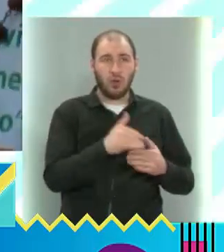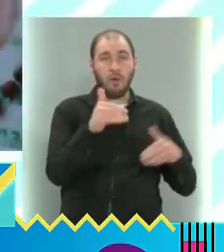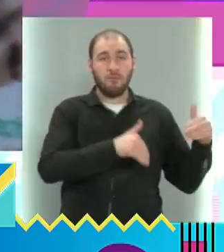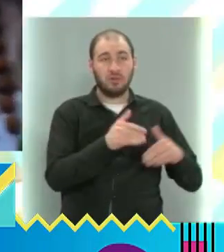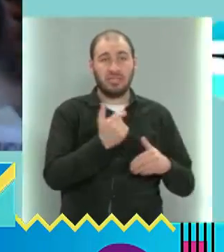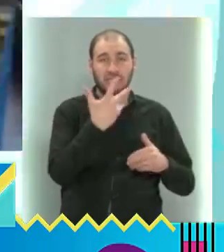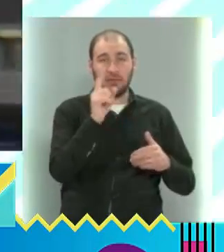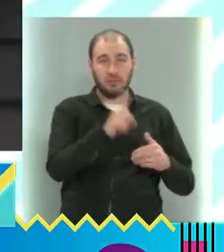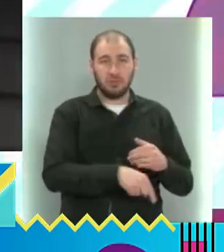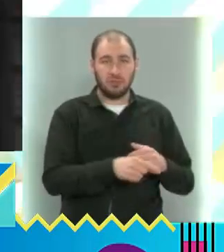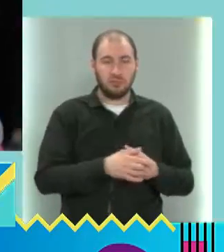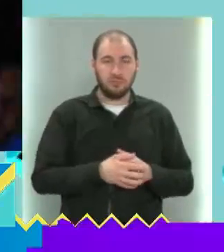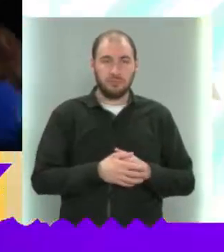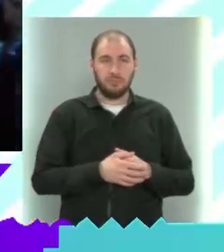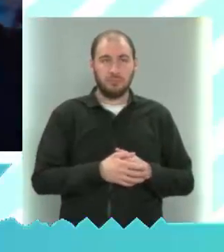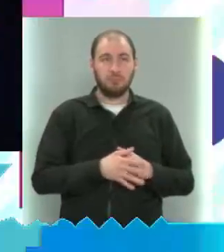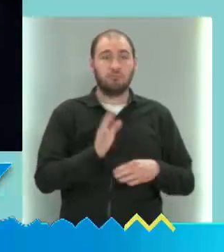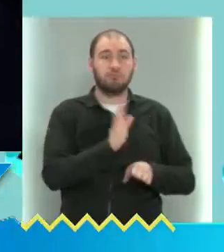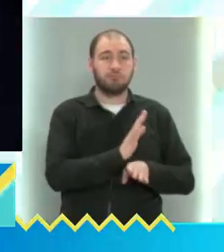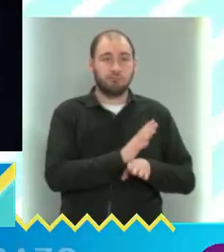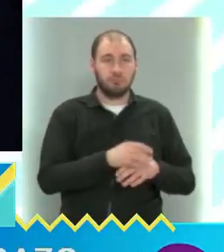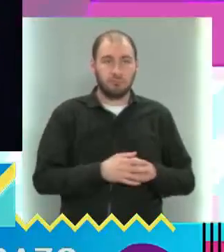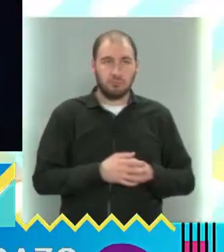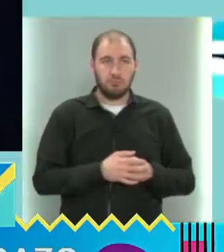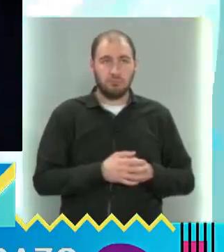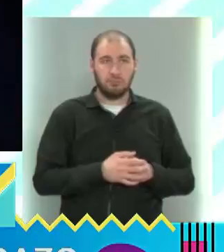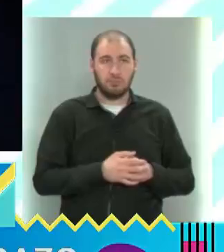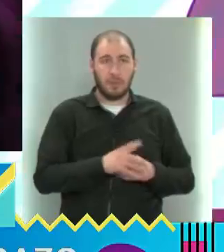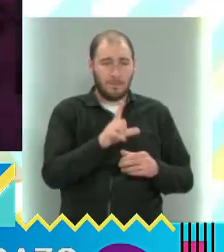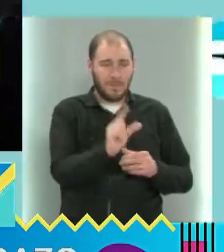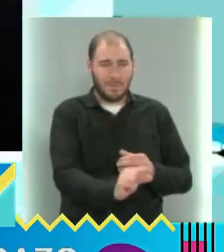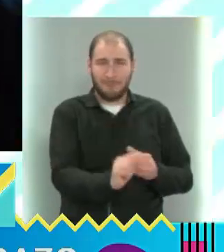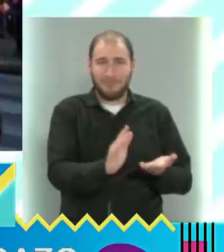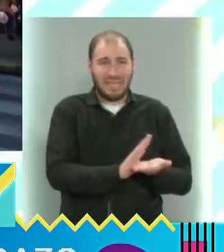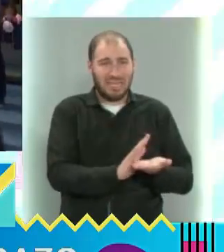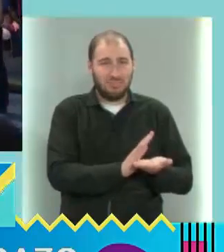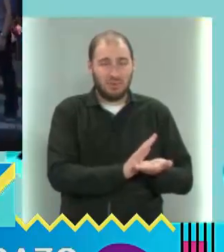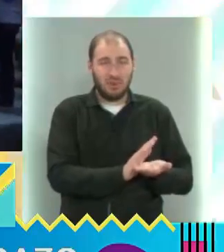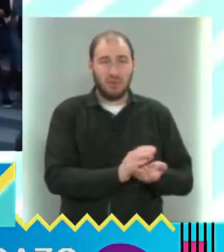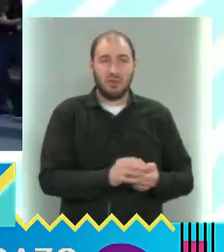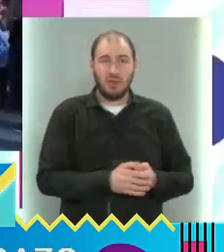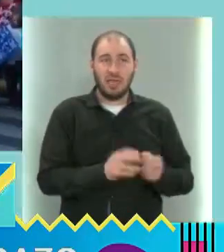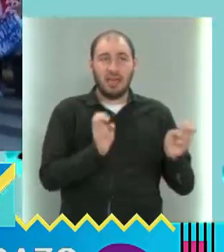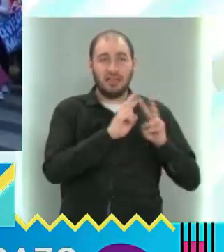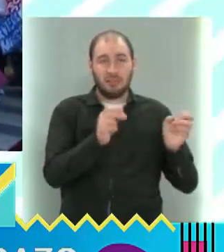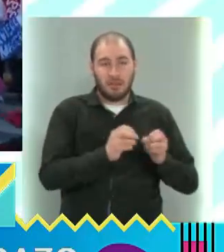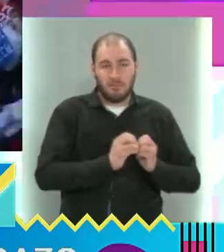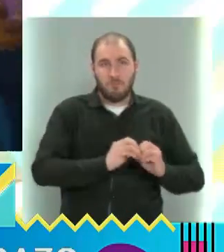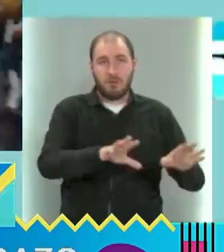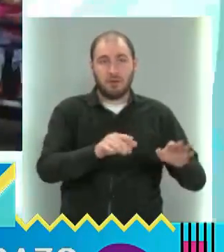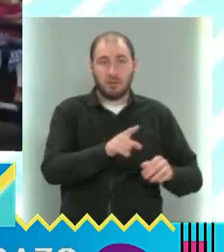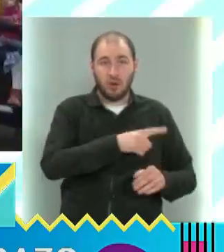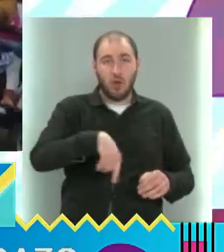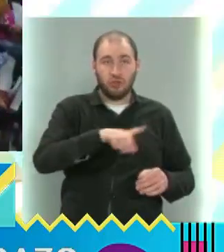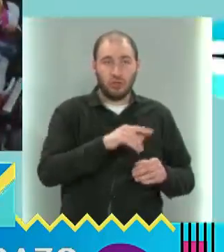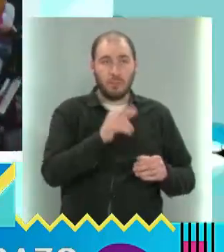votado un 3%, es decir, es el mínimo, y sin embargo el tema salió y nosotros,